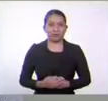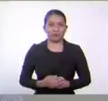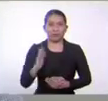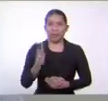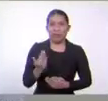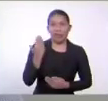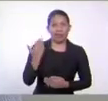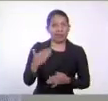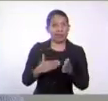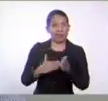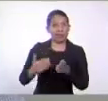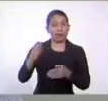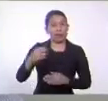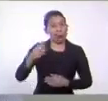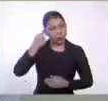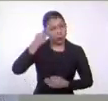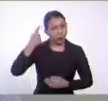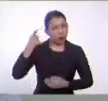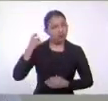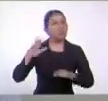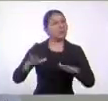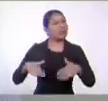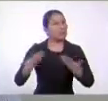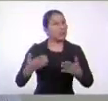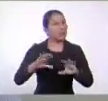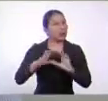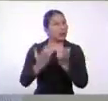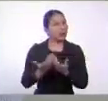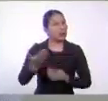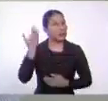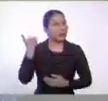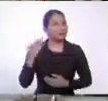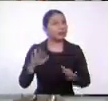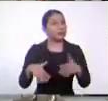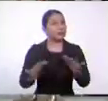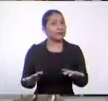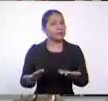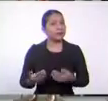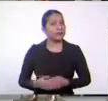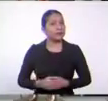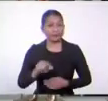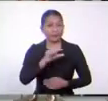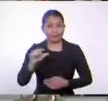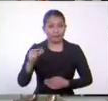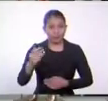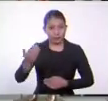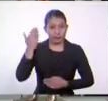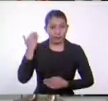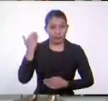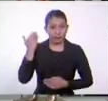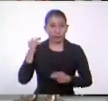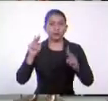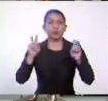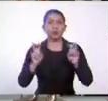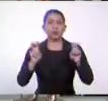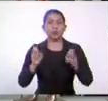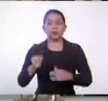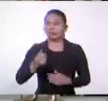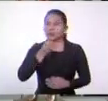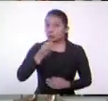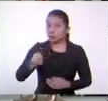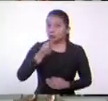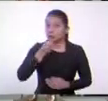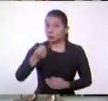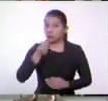iniciar, recordemos qué fue lo que vimos en la clase anterior. La semana pasada hablamos sobre la noticia